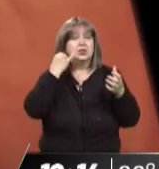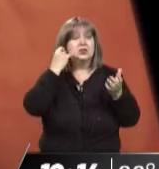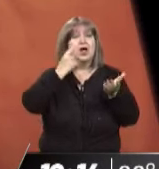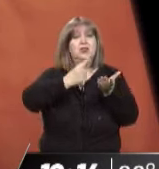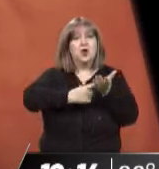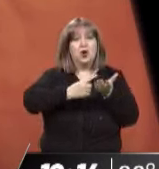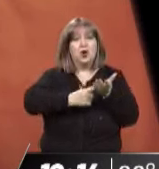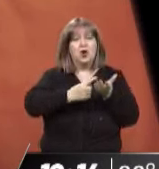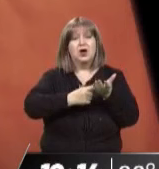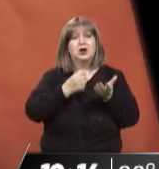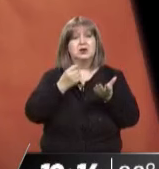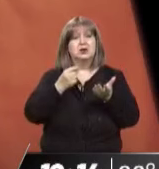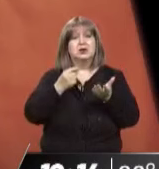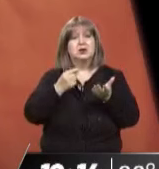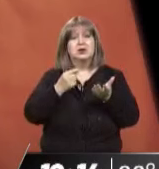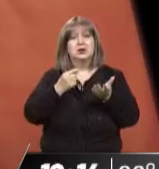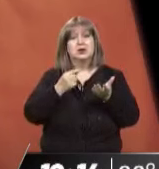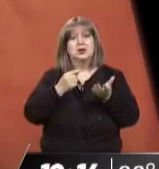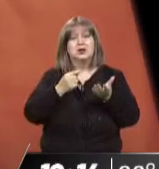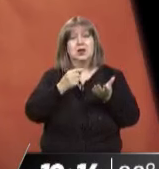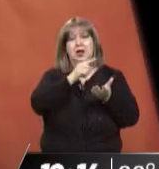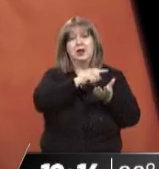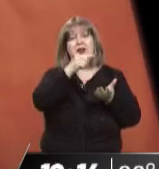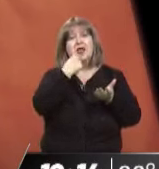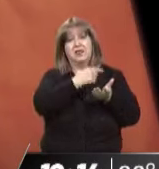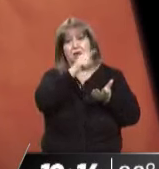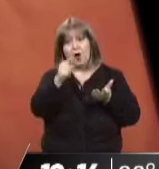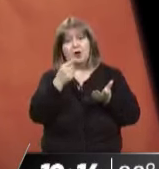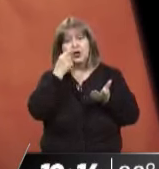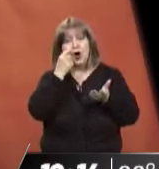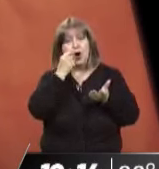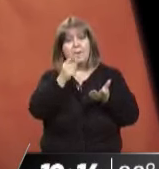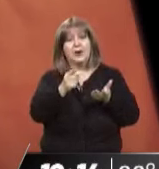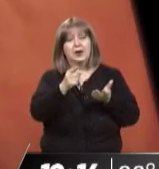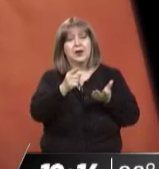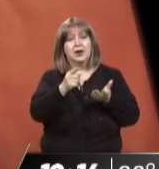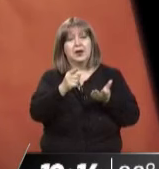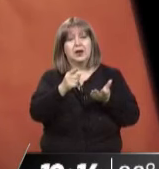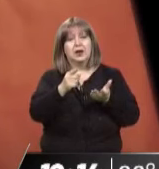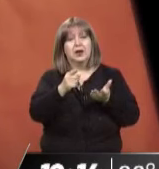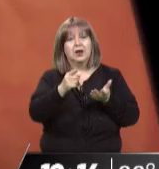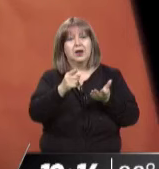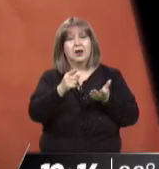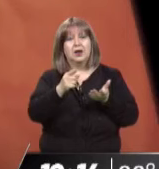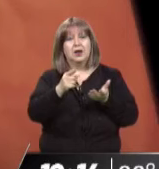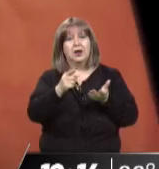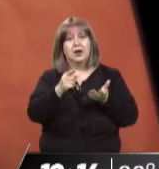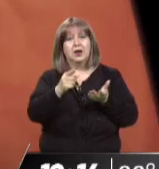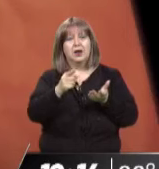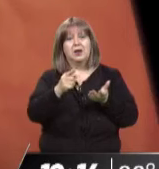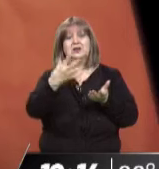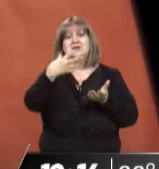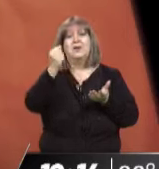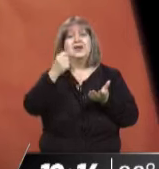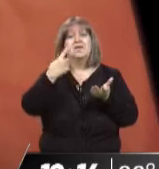Después le hizo él al otro hombre que la guacha se había pegado, se había tomado, se había llevado